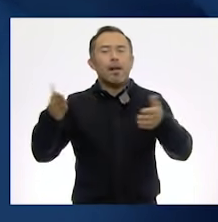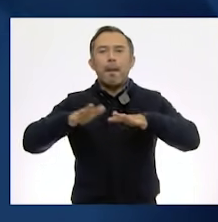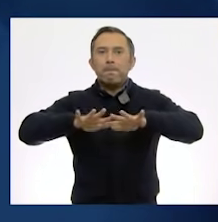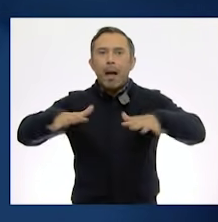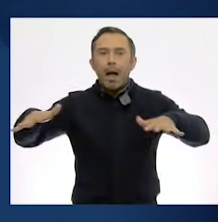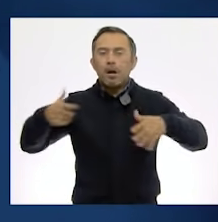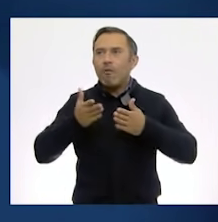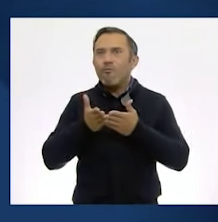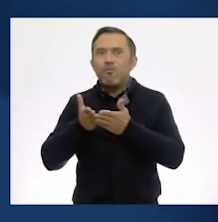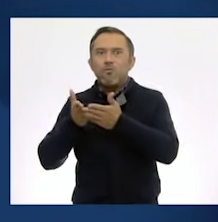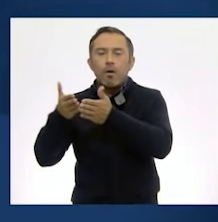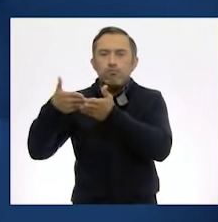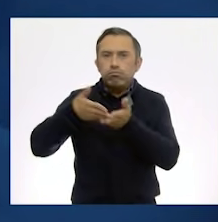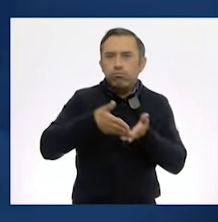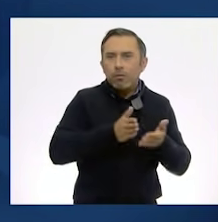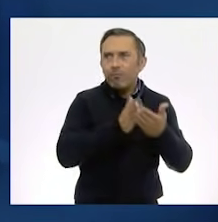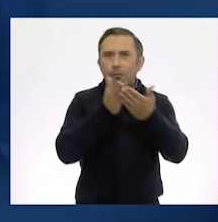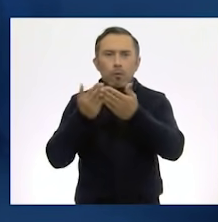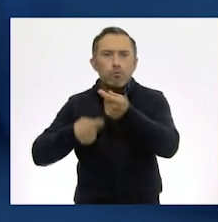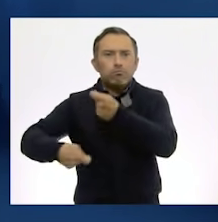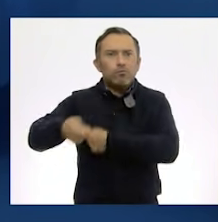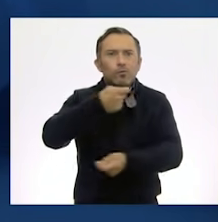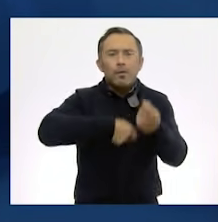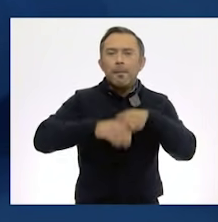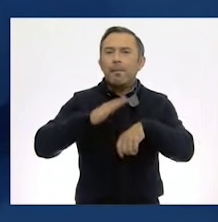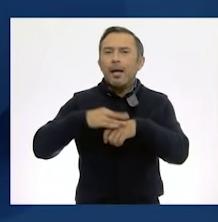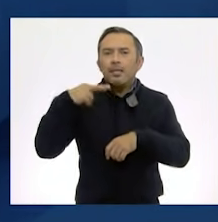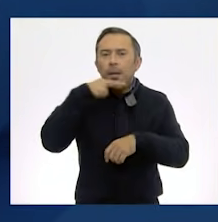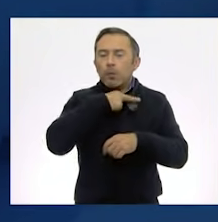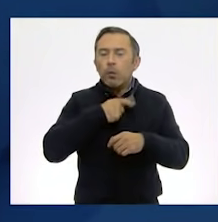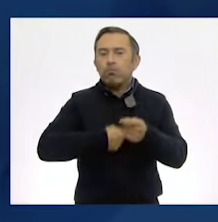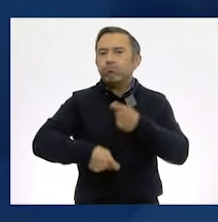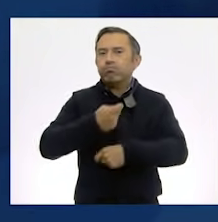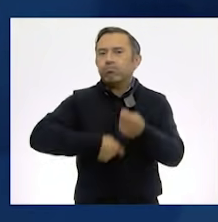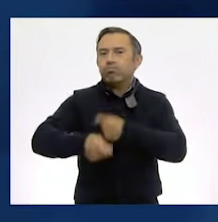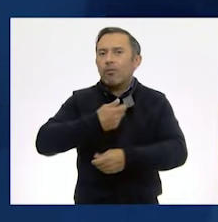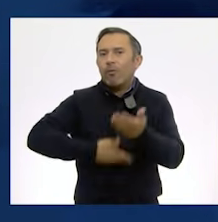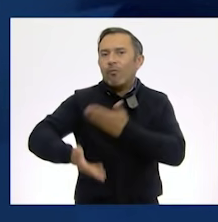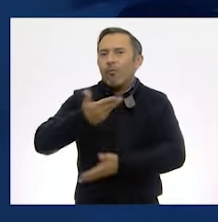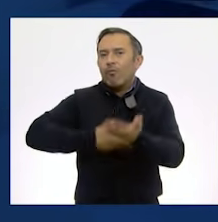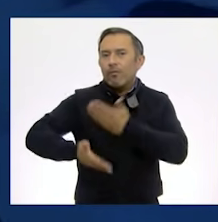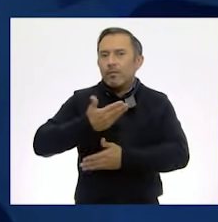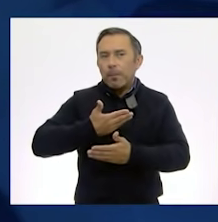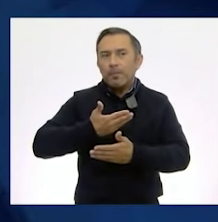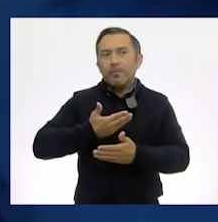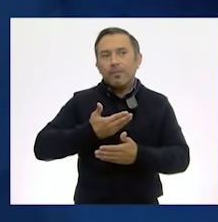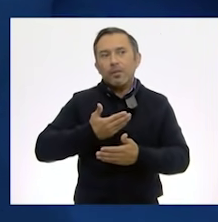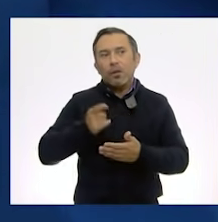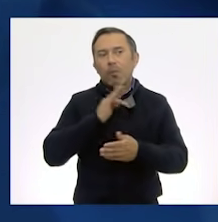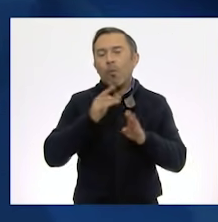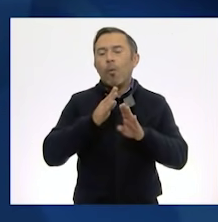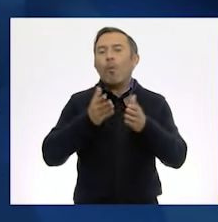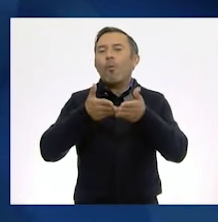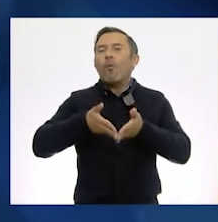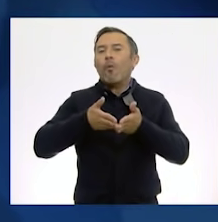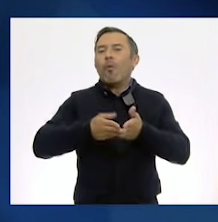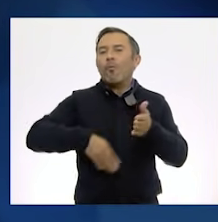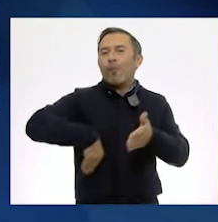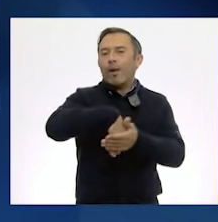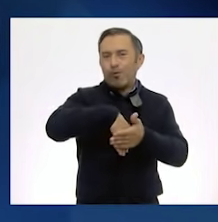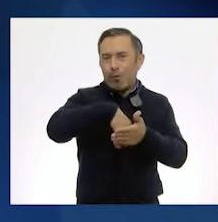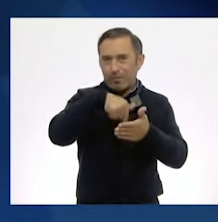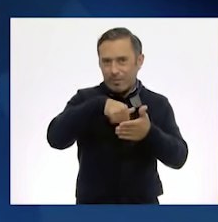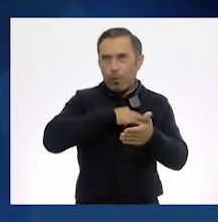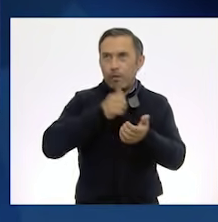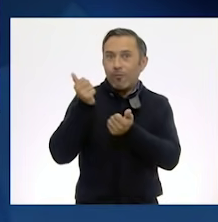desarrollo acelerado, principalmente de las poblaciones como un puerto, que era al que llegaban los productos y las